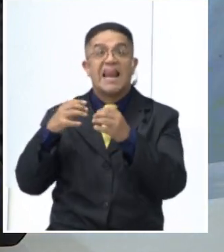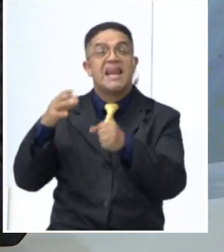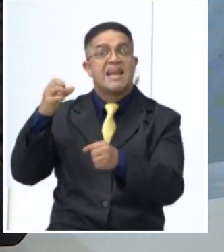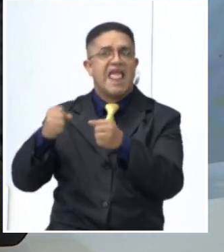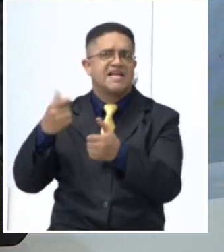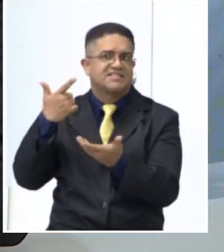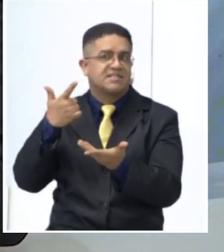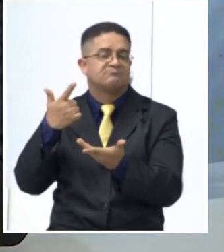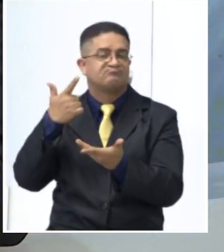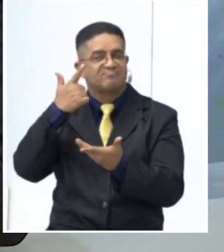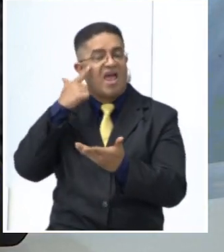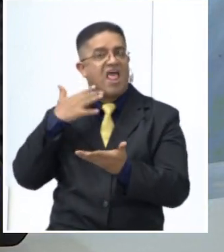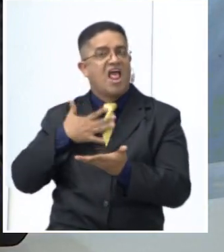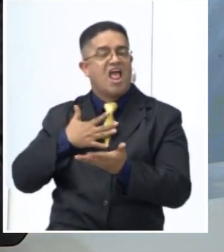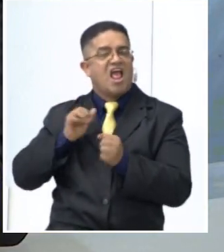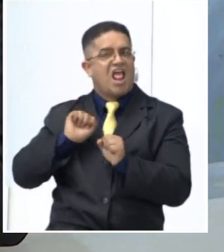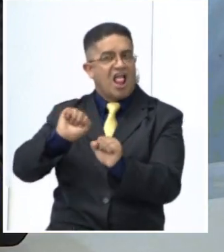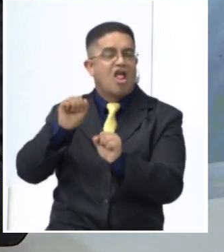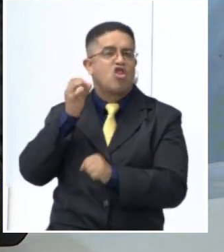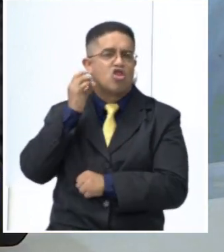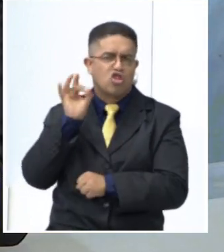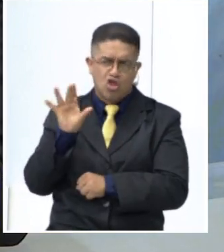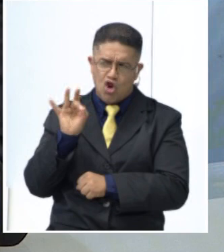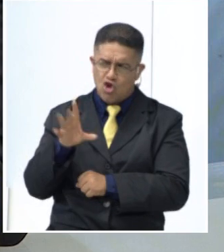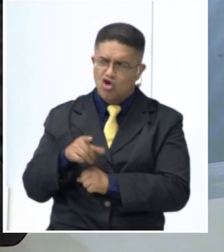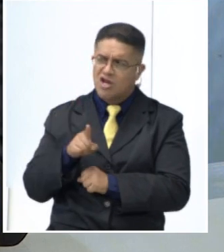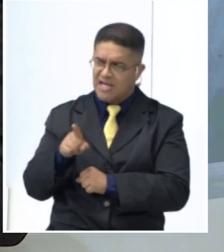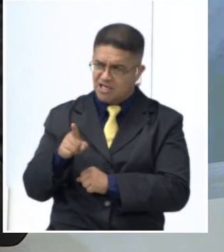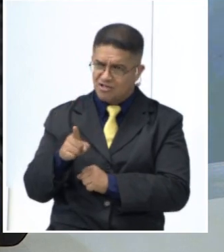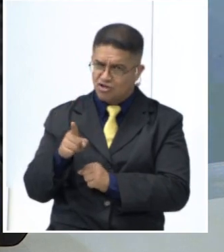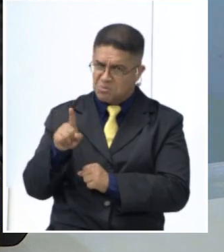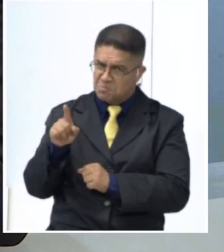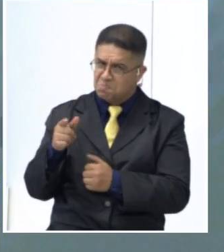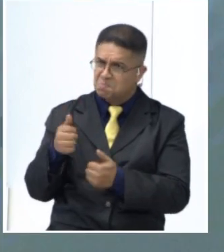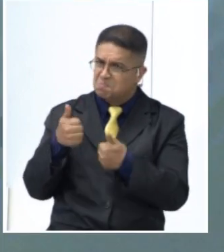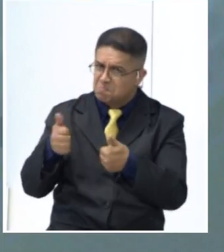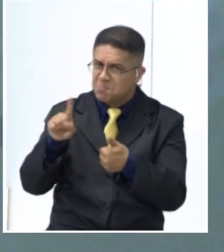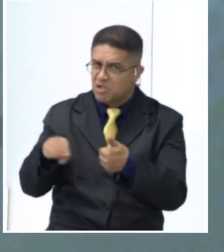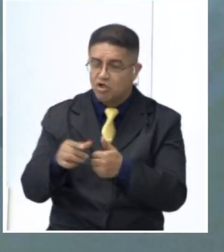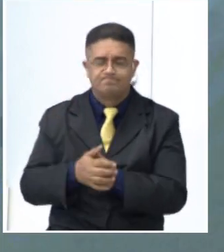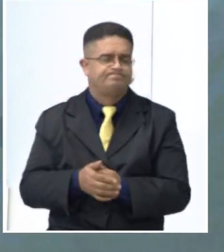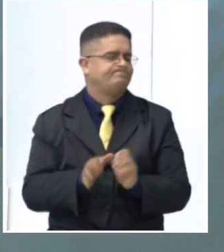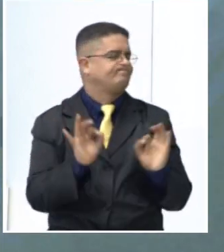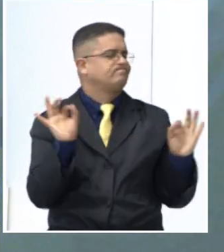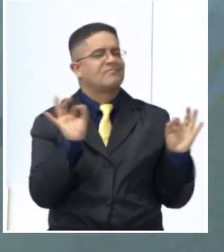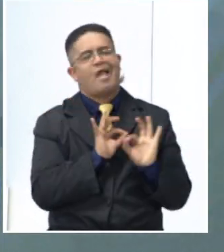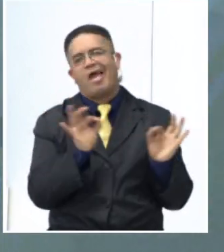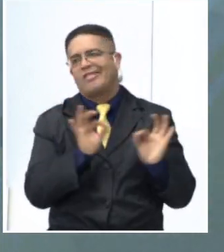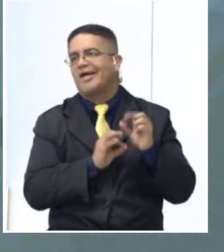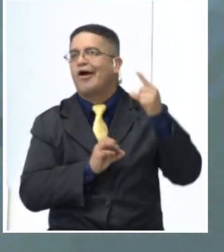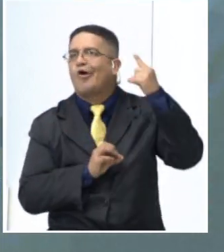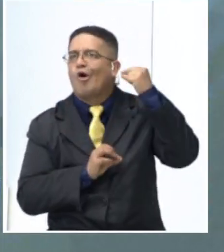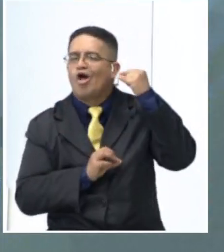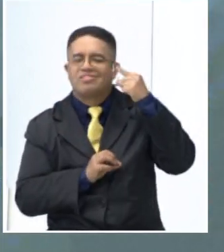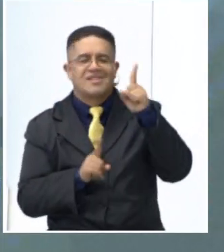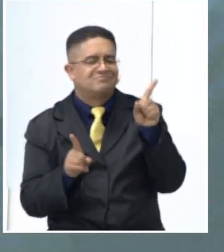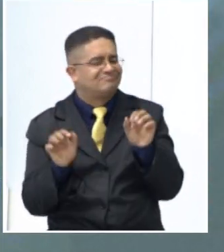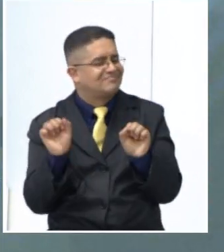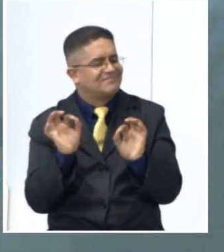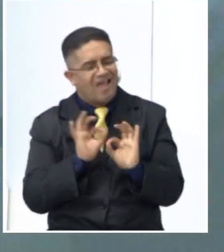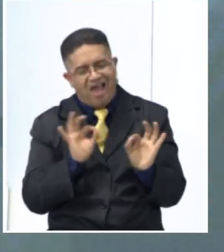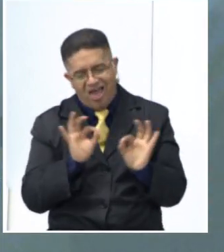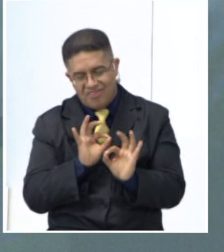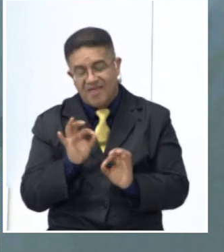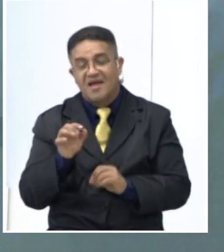molestia. Desde el punto de vista médico, ¿esto está avalado o no? No, ninguno de estos tipos de gotas están avaladas, ninguna.